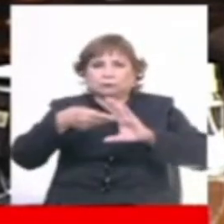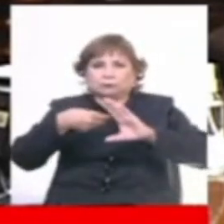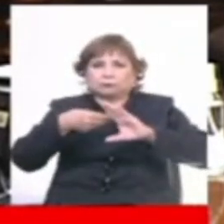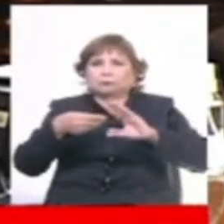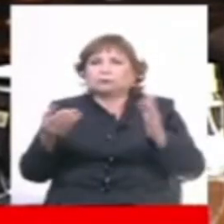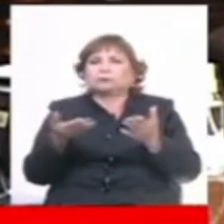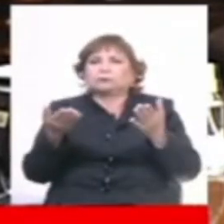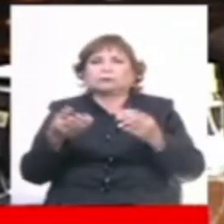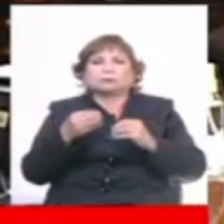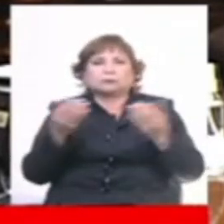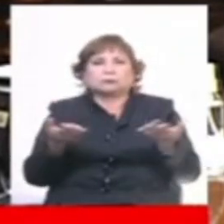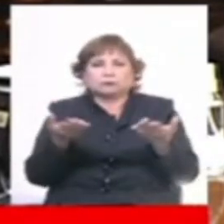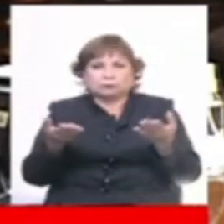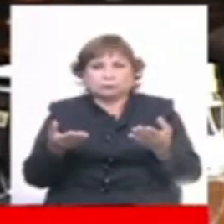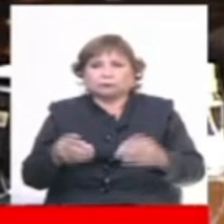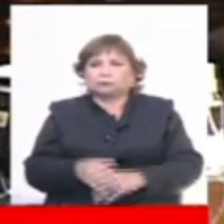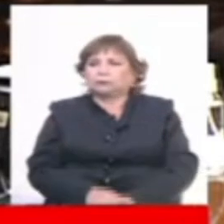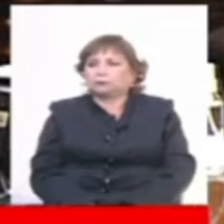venga de donde venga.